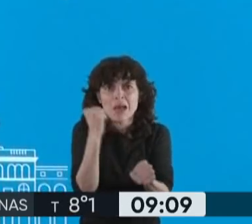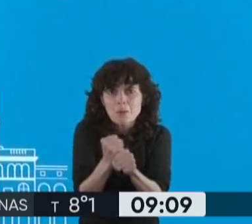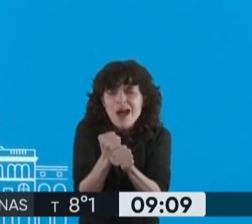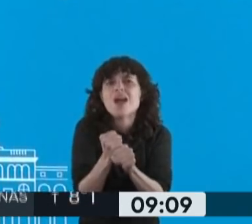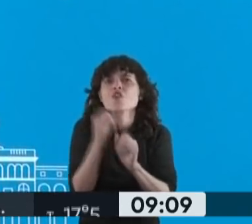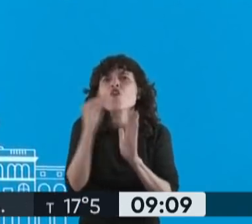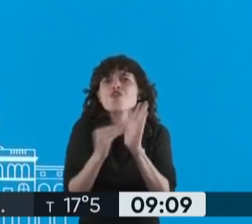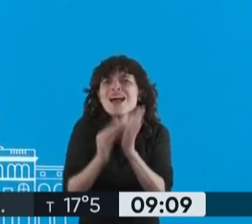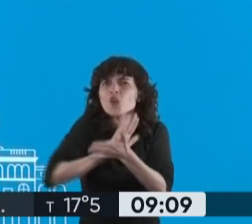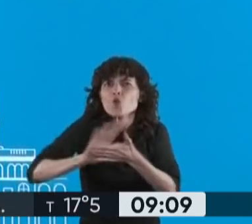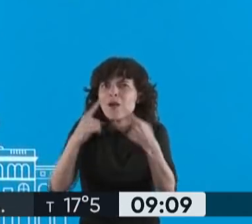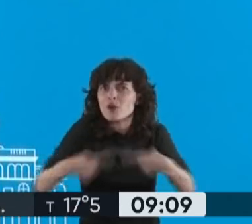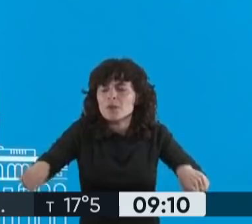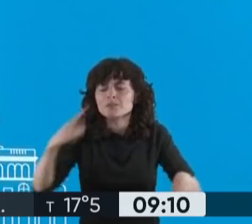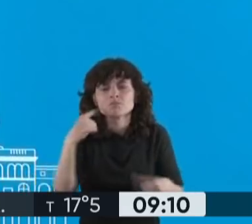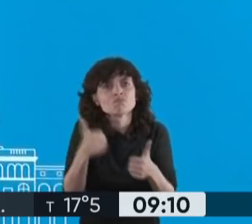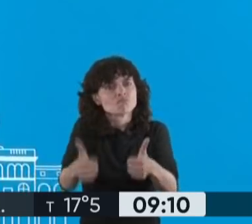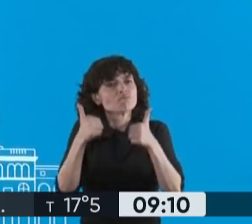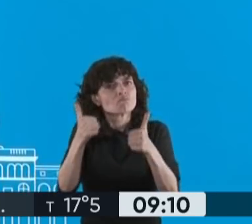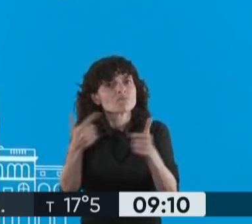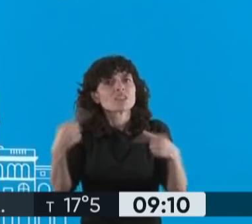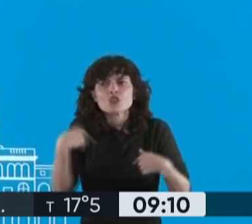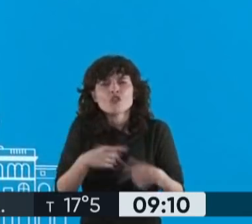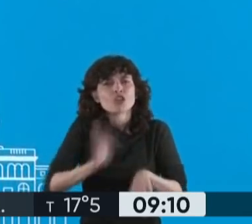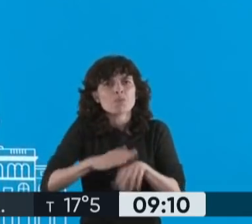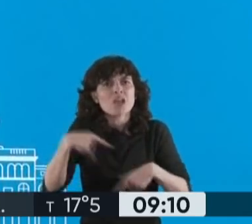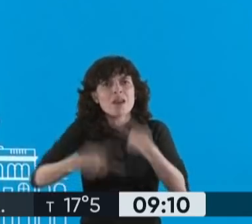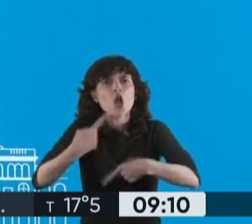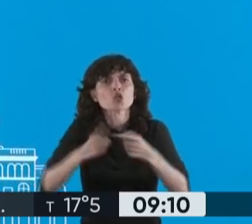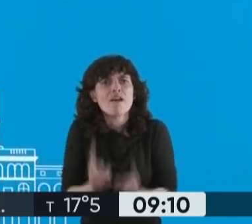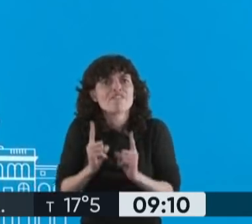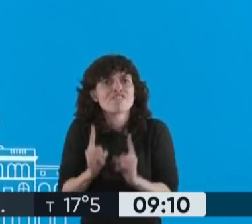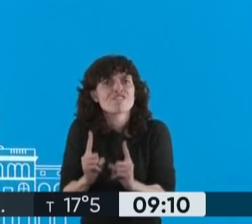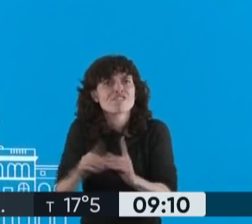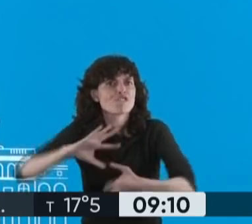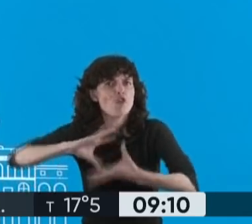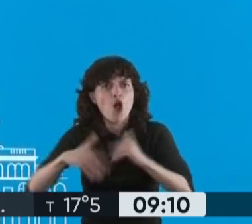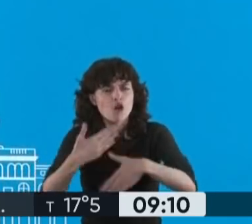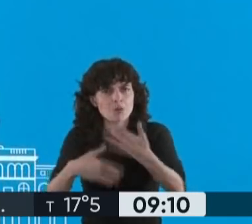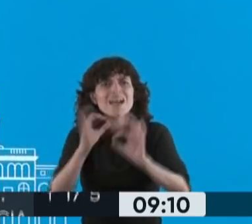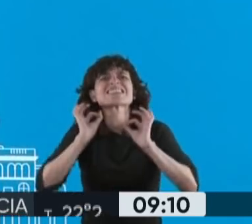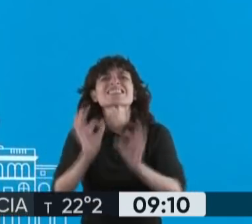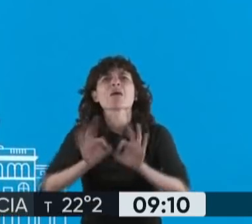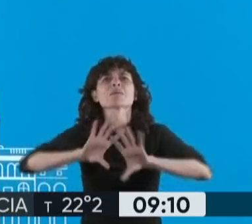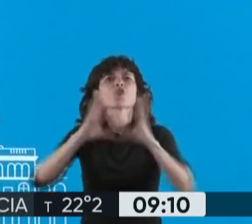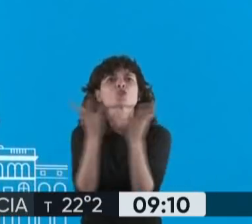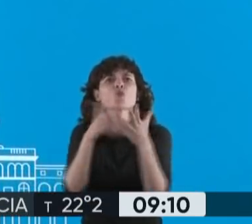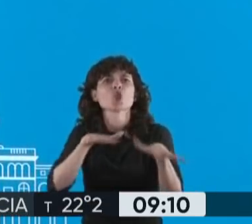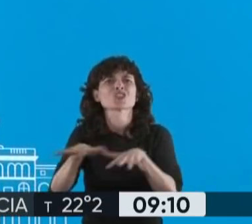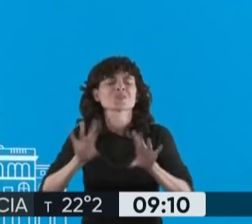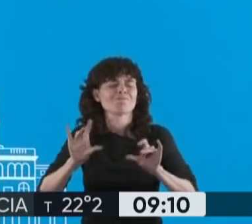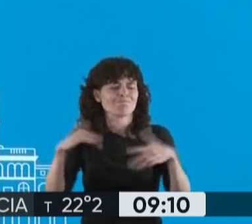muy auspiciosas y tenemos que sostener ese crecimiento en un mundo muy complejo, con mucha incertidumbre,